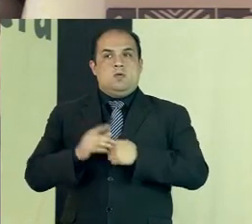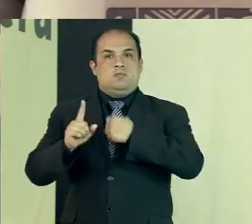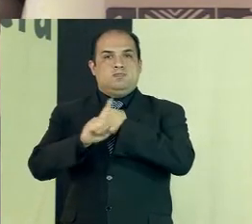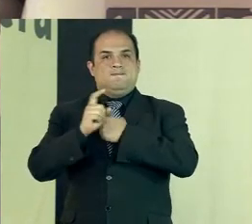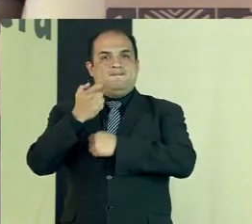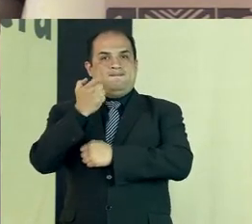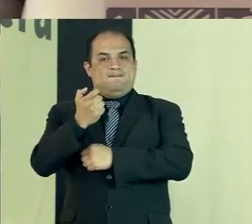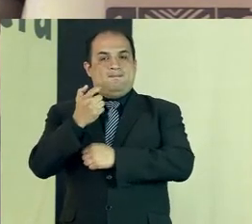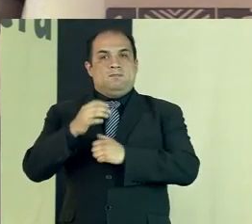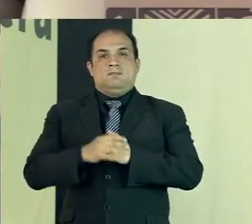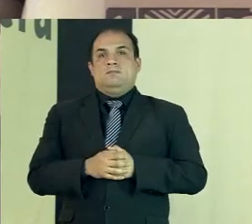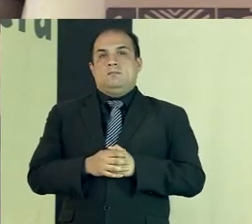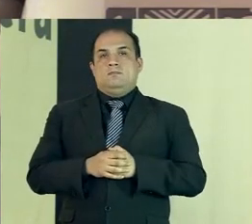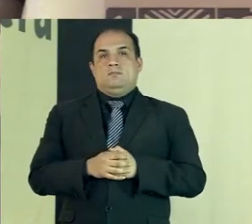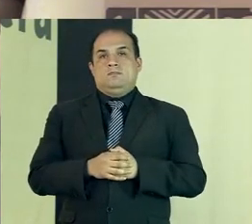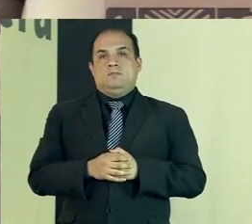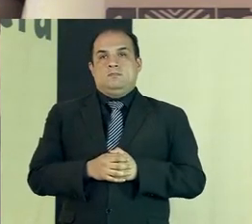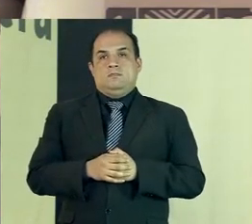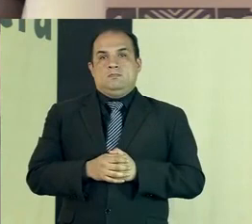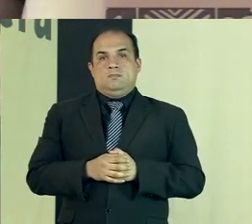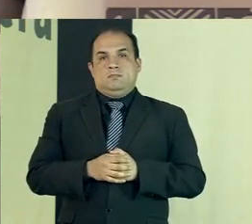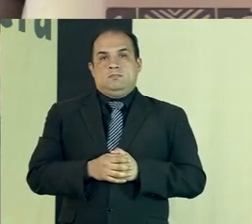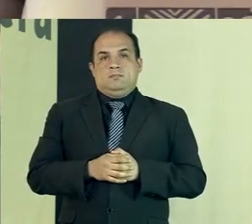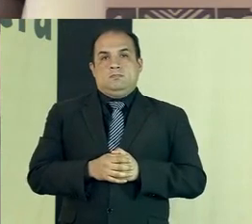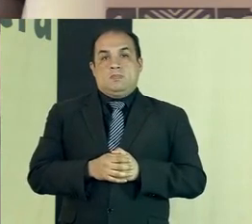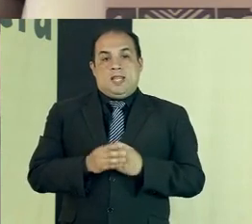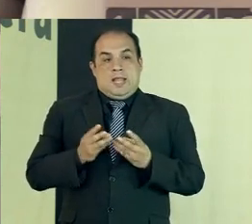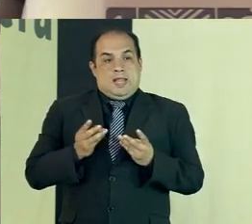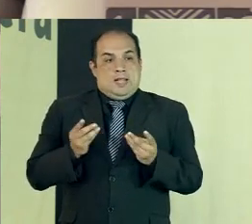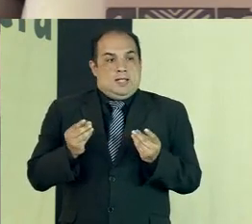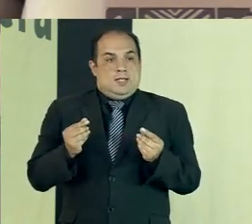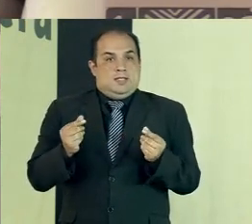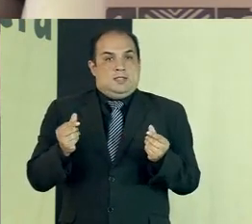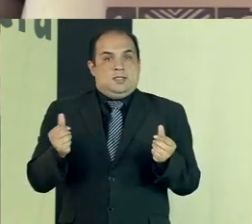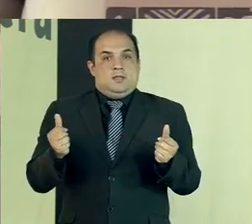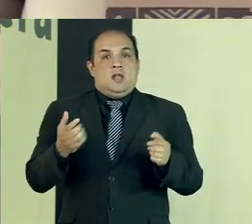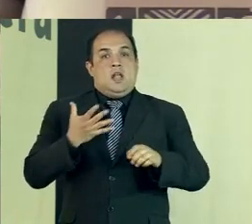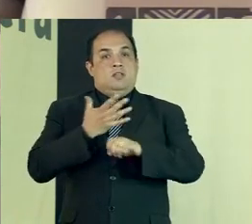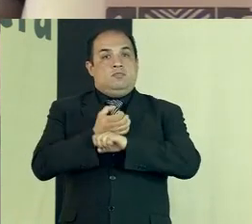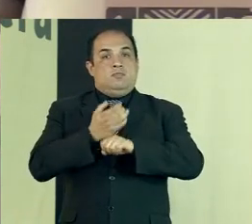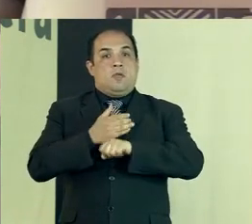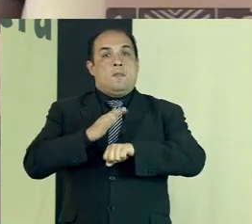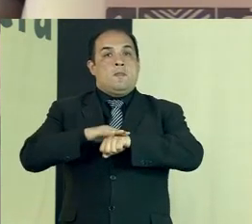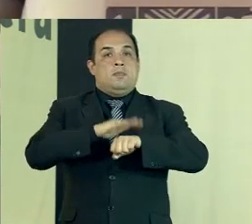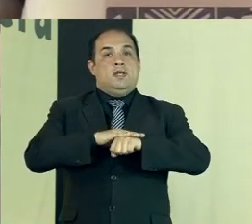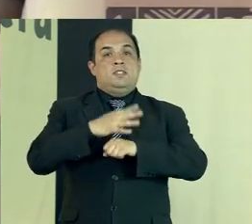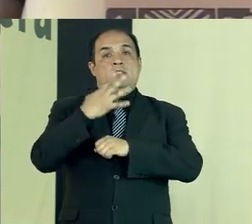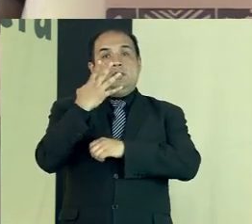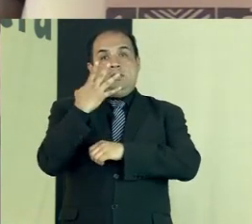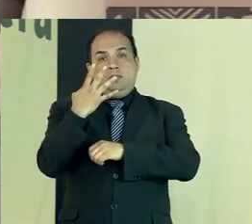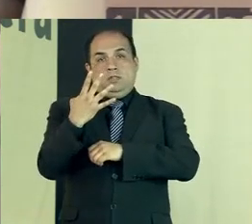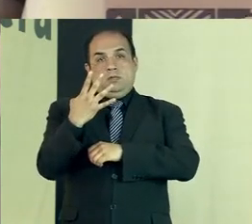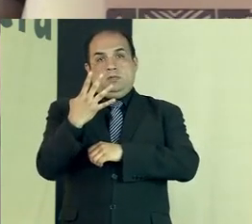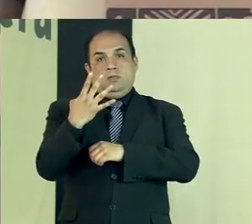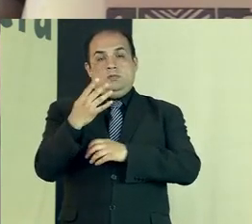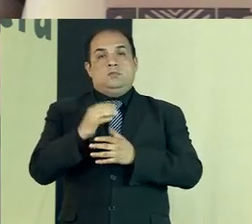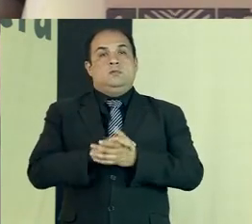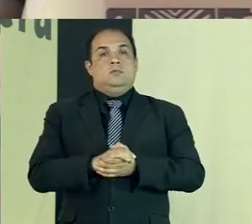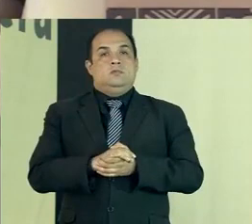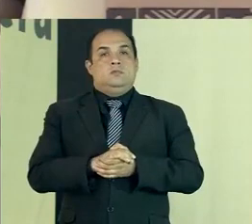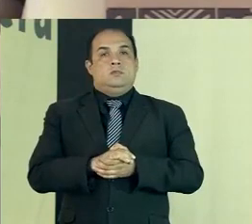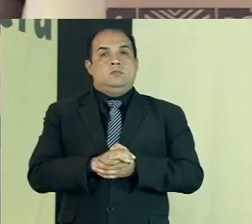dinero por ejemplo gastamos en eeuu más del 4 es